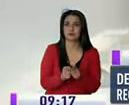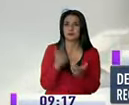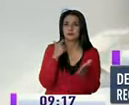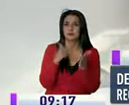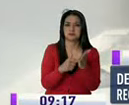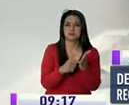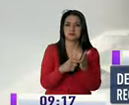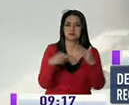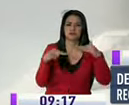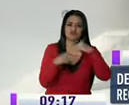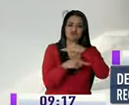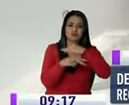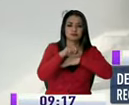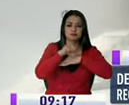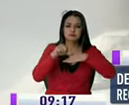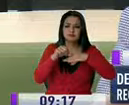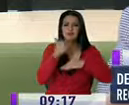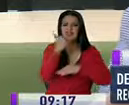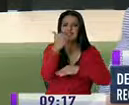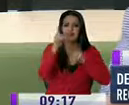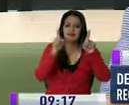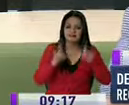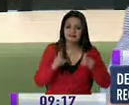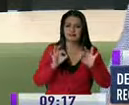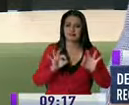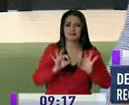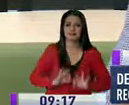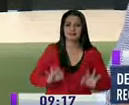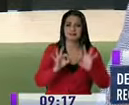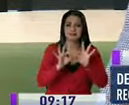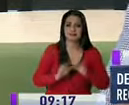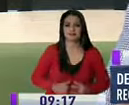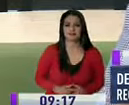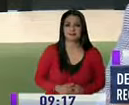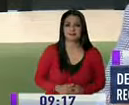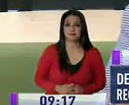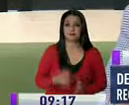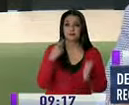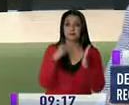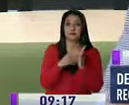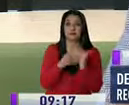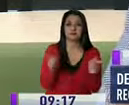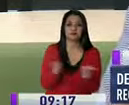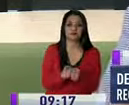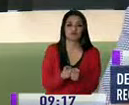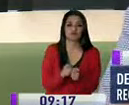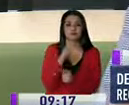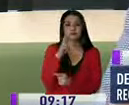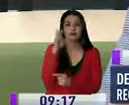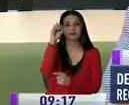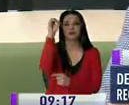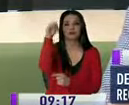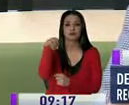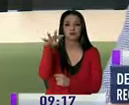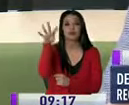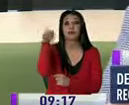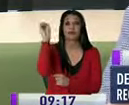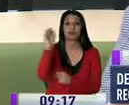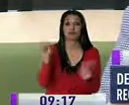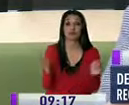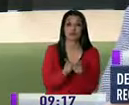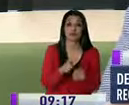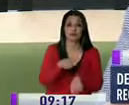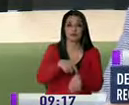una resolución quirúrgica, añade. Consideramos que se podría reducir al menos en un 30-40%